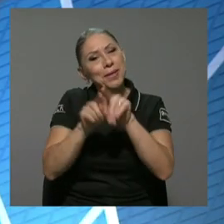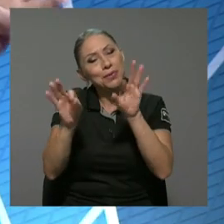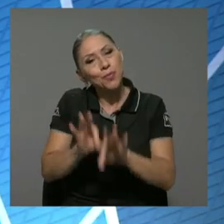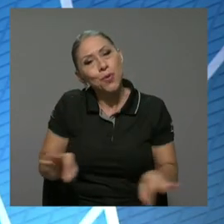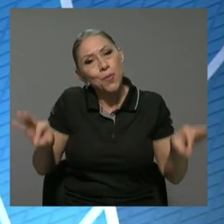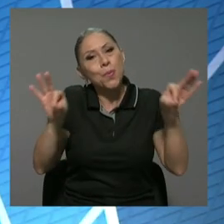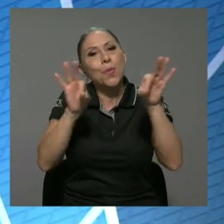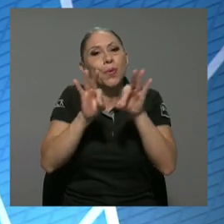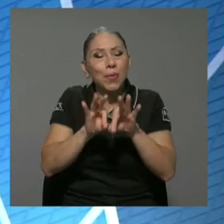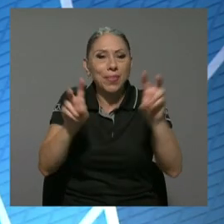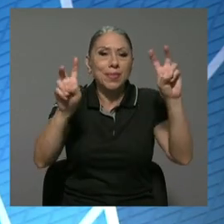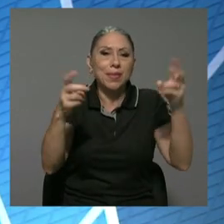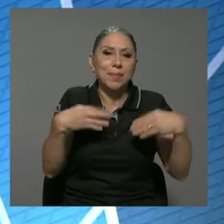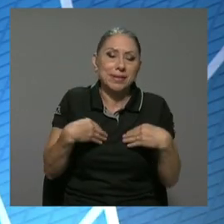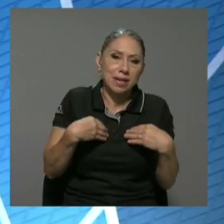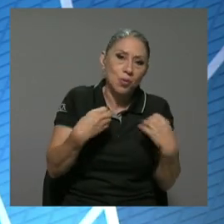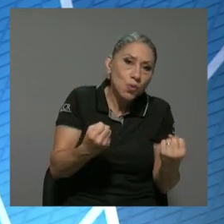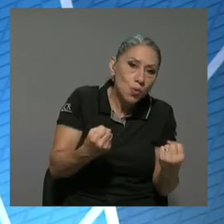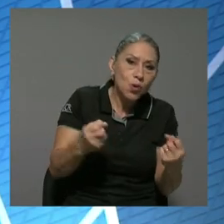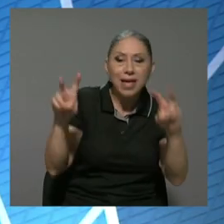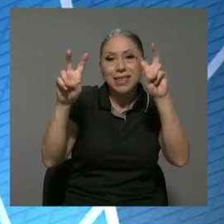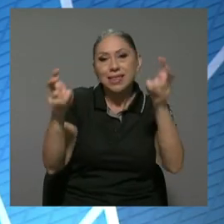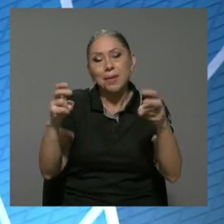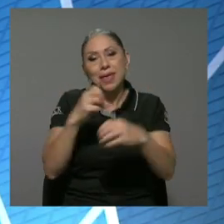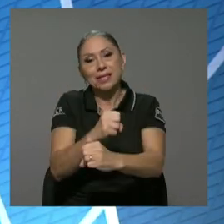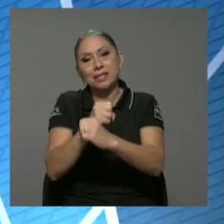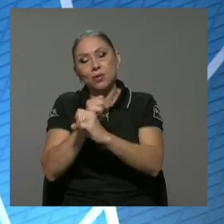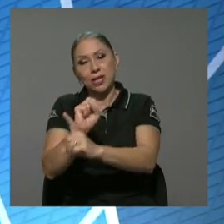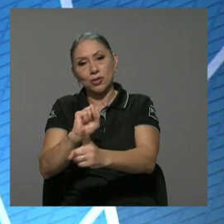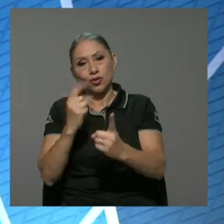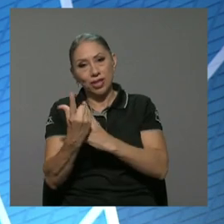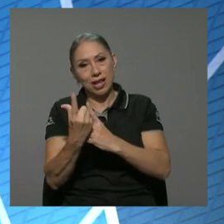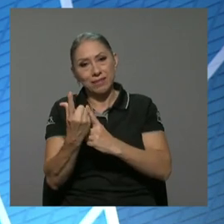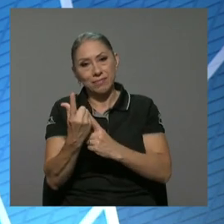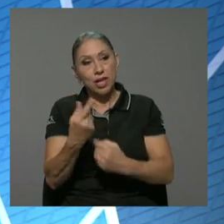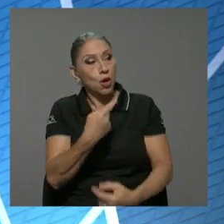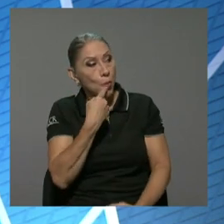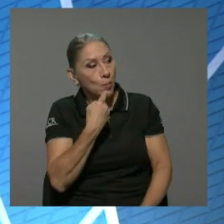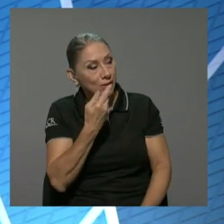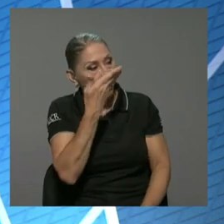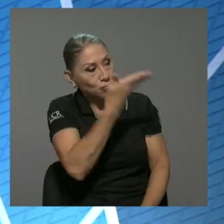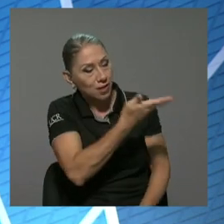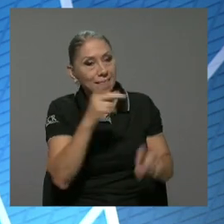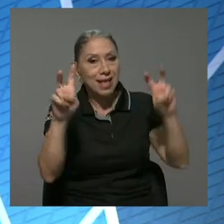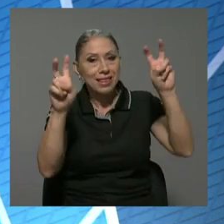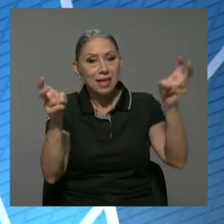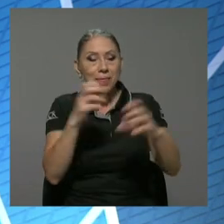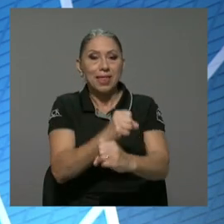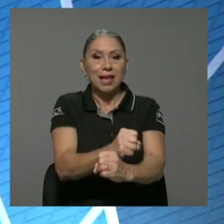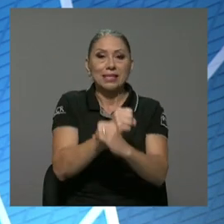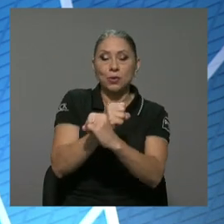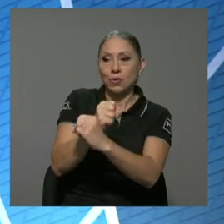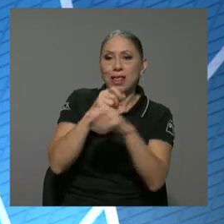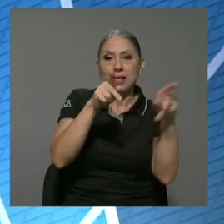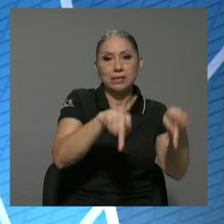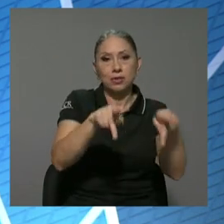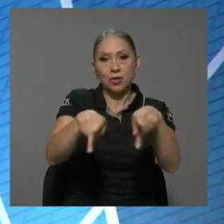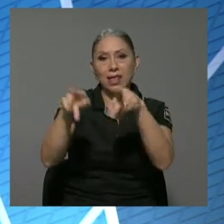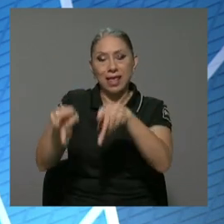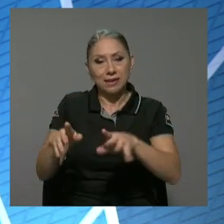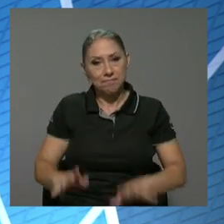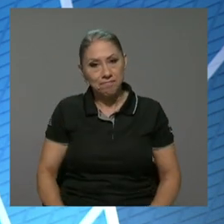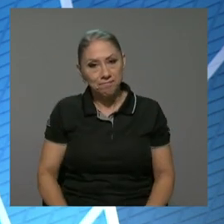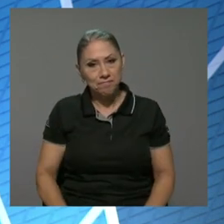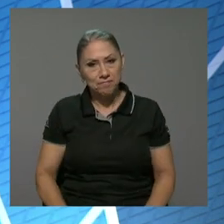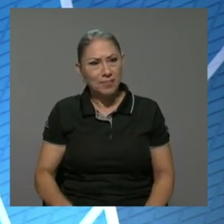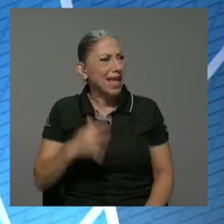salud, de la seguridad social, uh-huh, y como menciona usted, por supuesto, el tema de la seguridad ciudadana. Uh-huh. Don Guillermo,